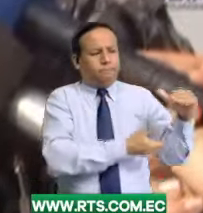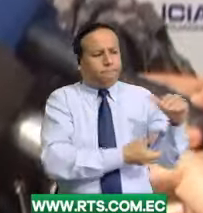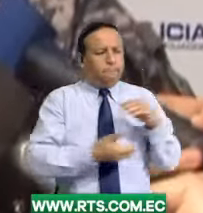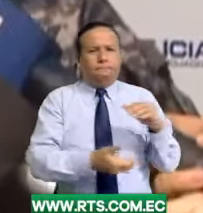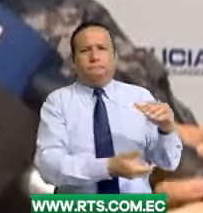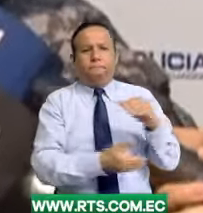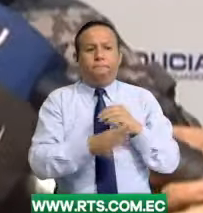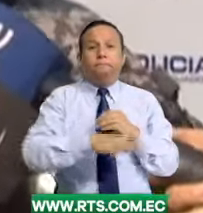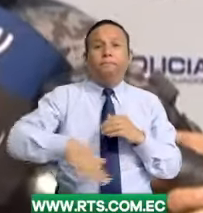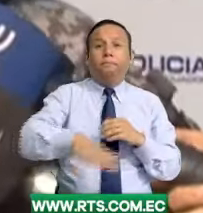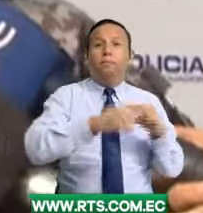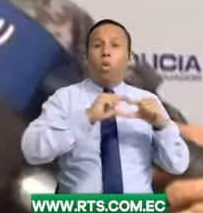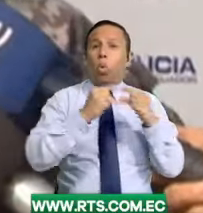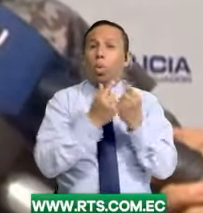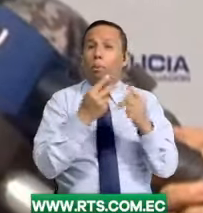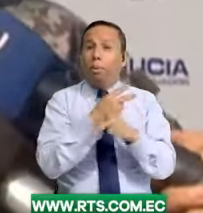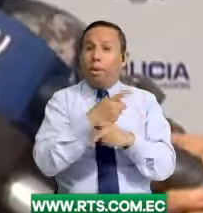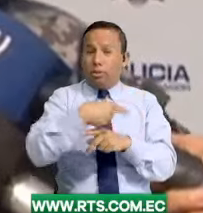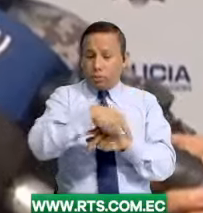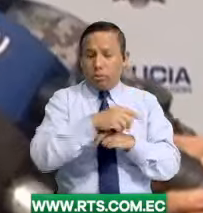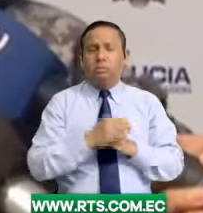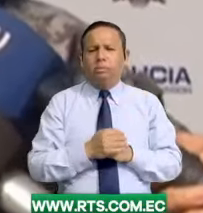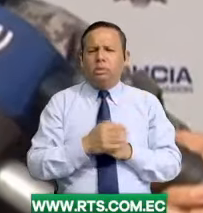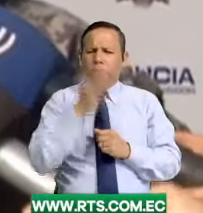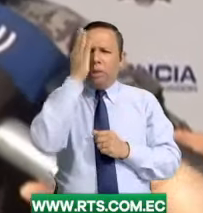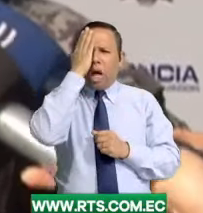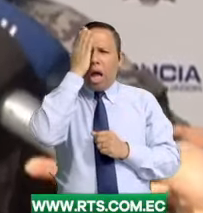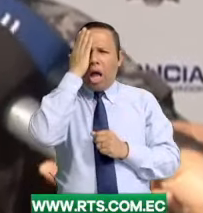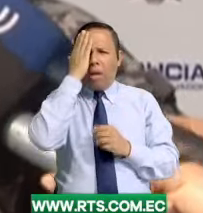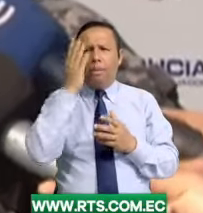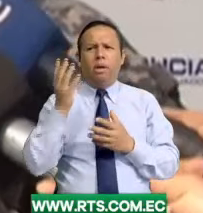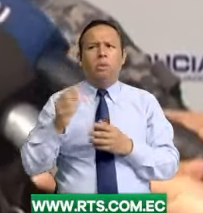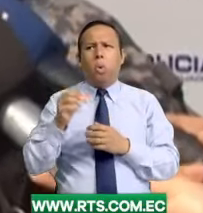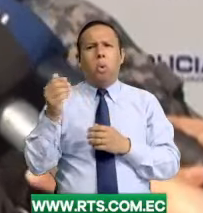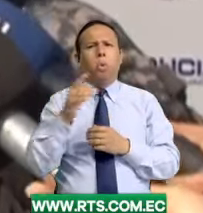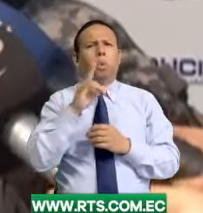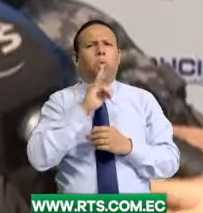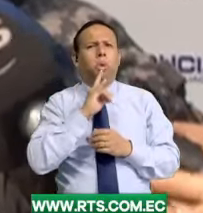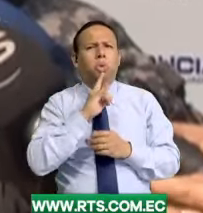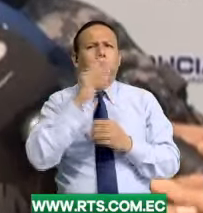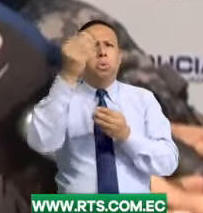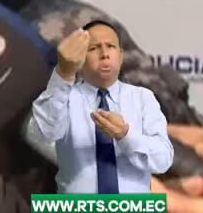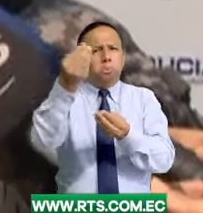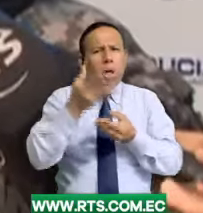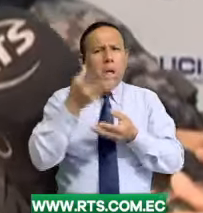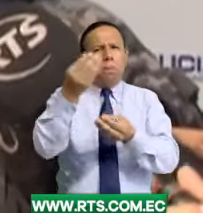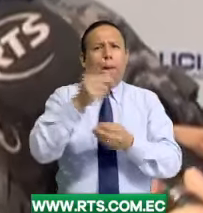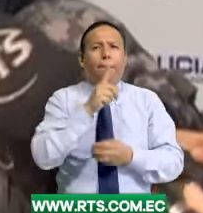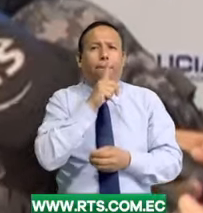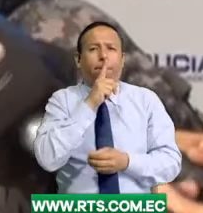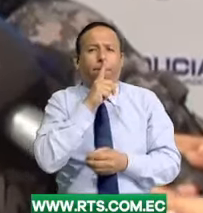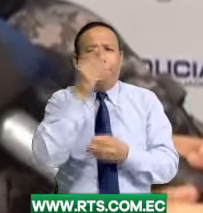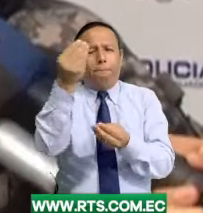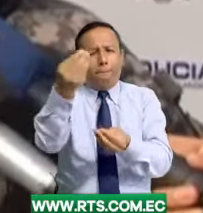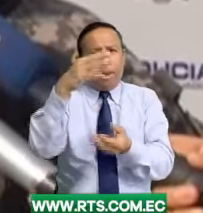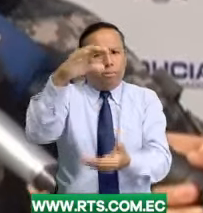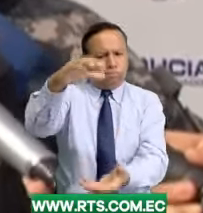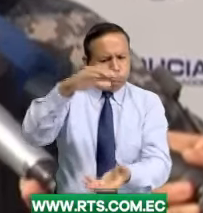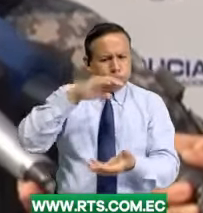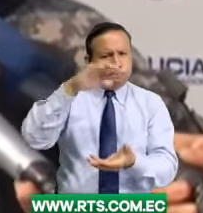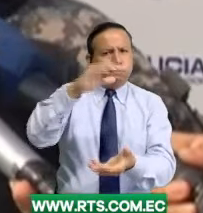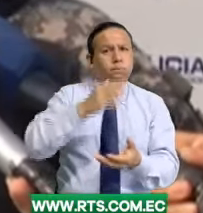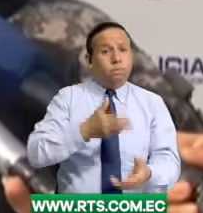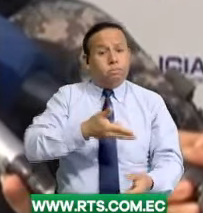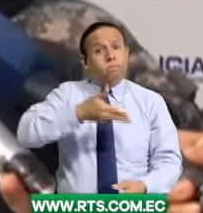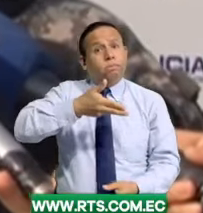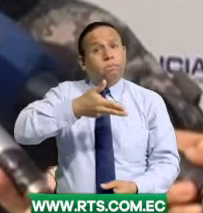para estas organizaciones. Hay el tráfico de armas que está viniendo desde Estados Unidos. Esta es una muestra de uno de estas armas que